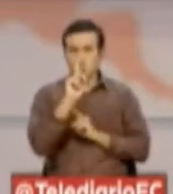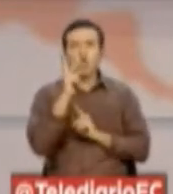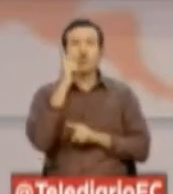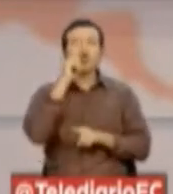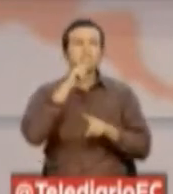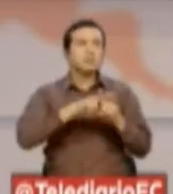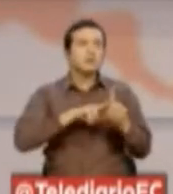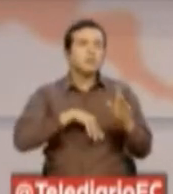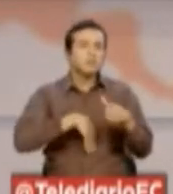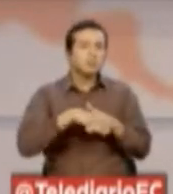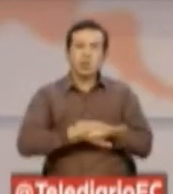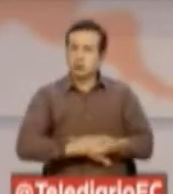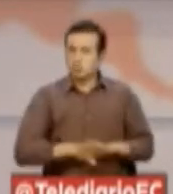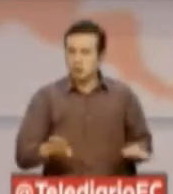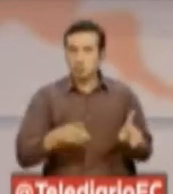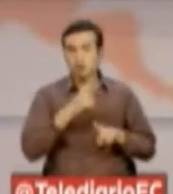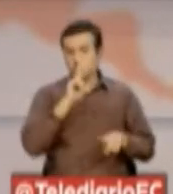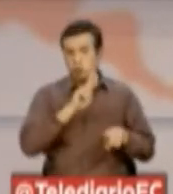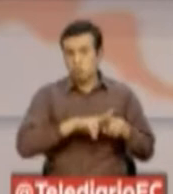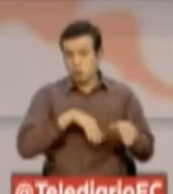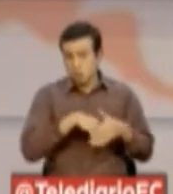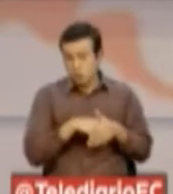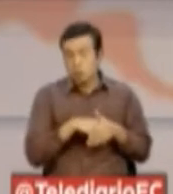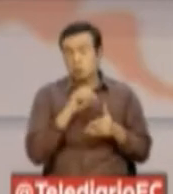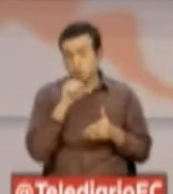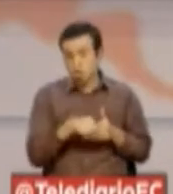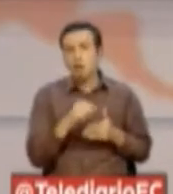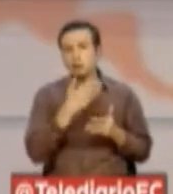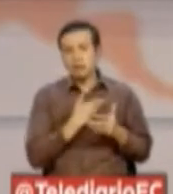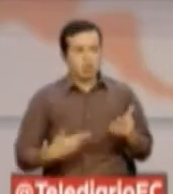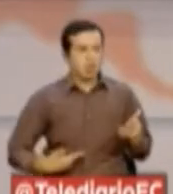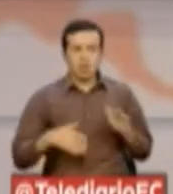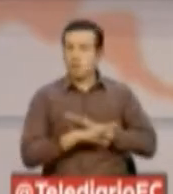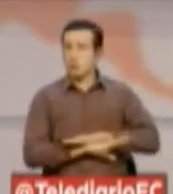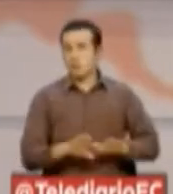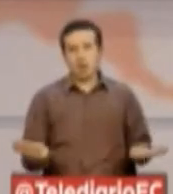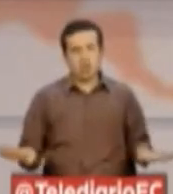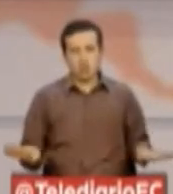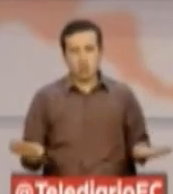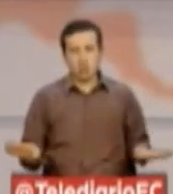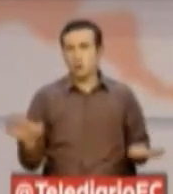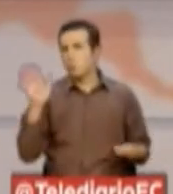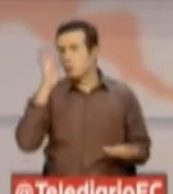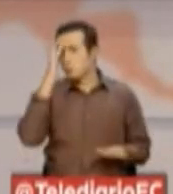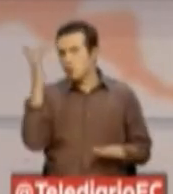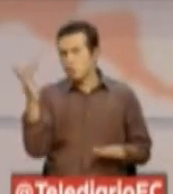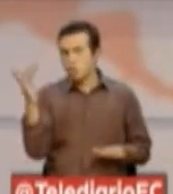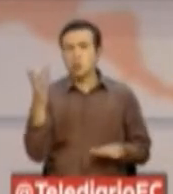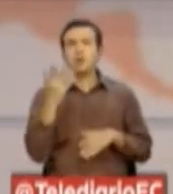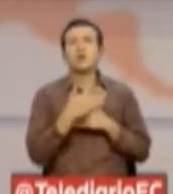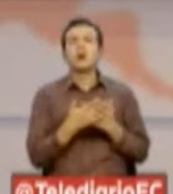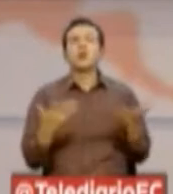muy fuera bien fuera inmediata o pasando uno o dos períodos porque porque eso lo hicieron a